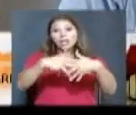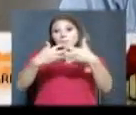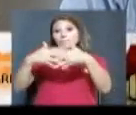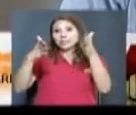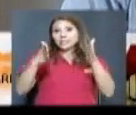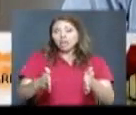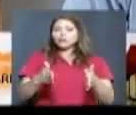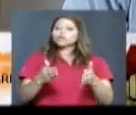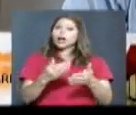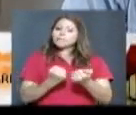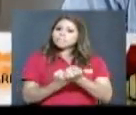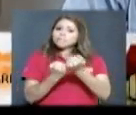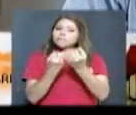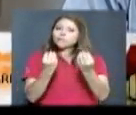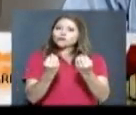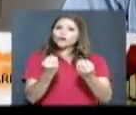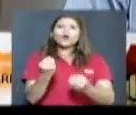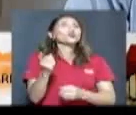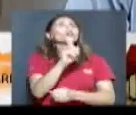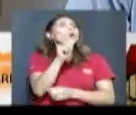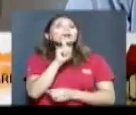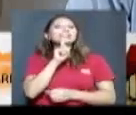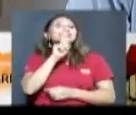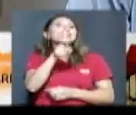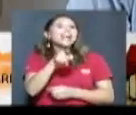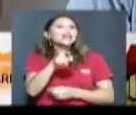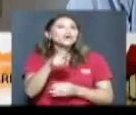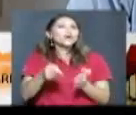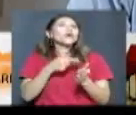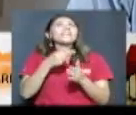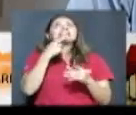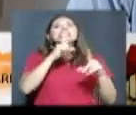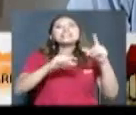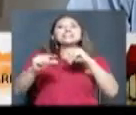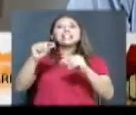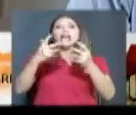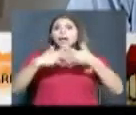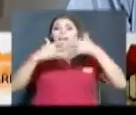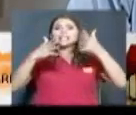No es cierto, por ejemplo, lo que a veces dicen que los empresarios no quieren pagar más. Los empresarios